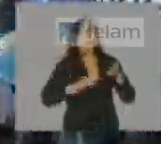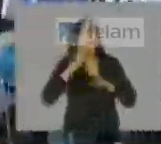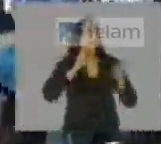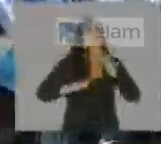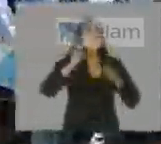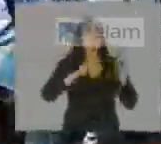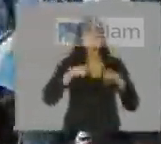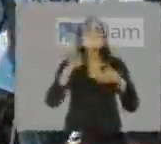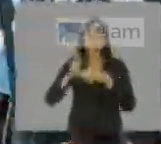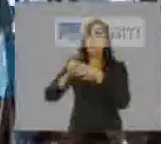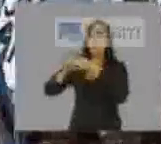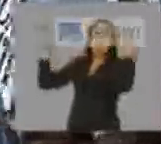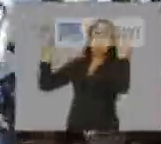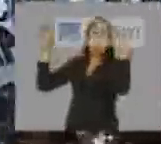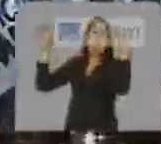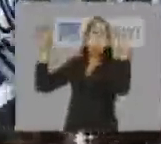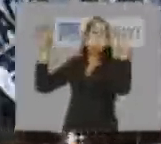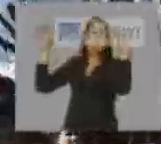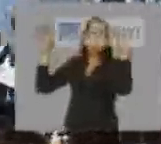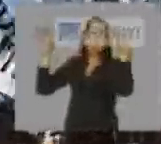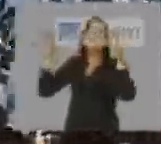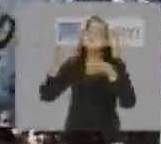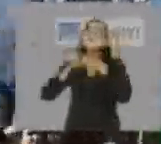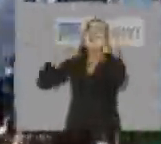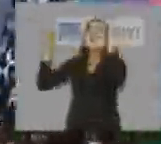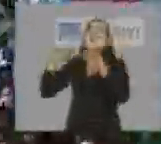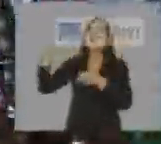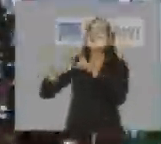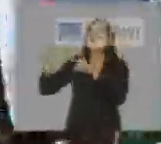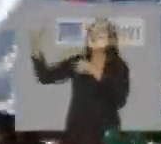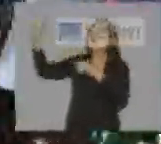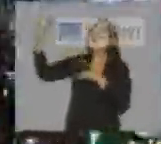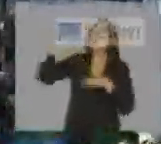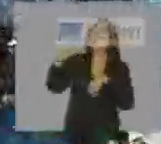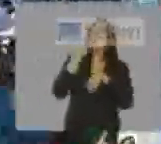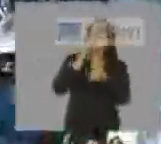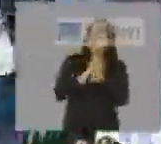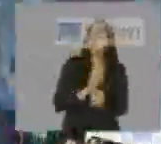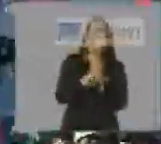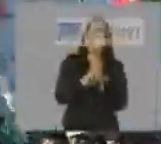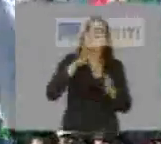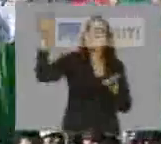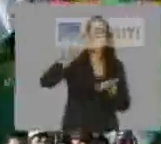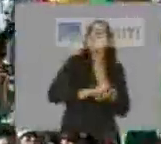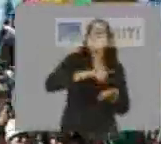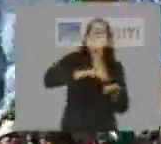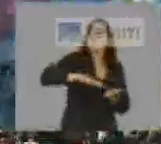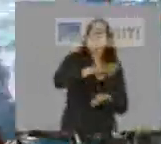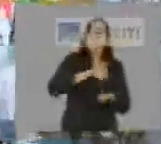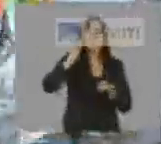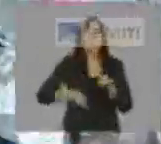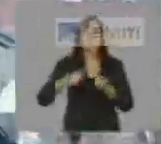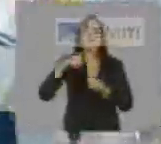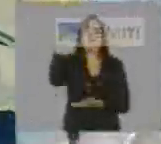una independencia que no solamente era territorial, sino que además era económica,